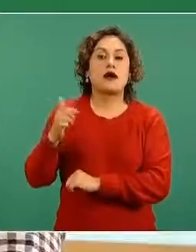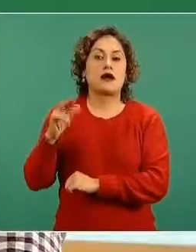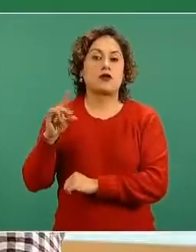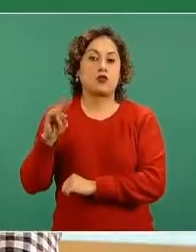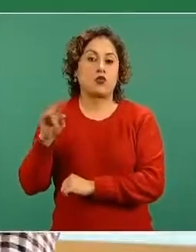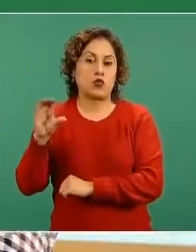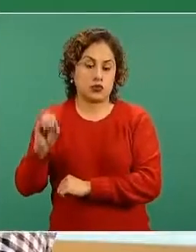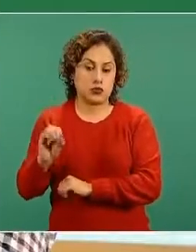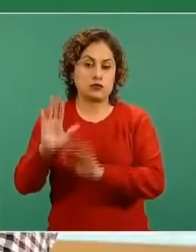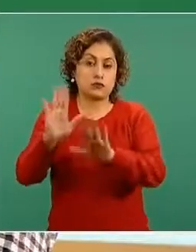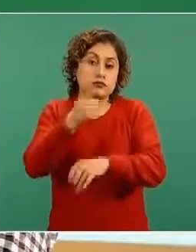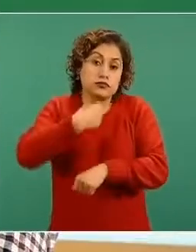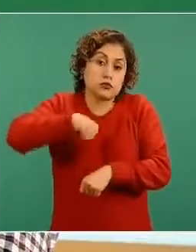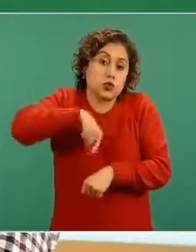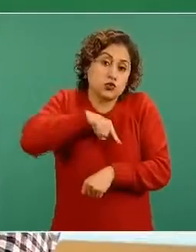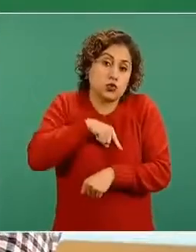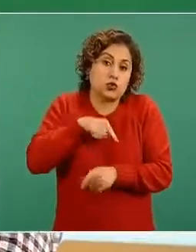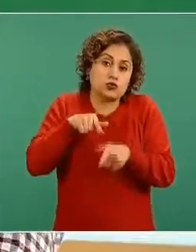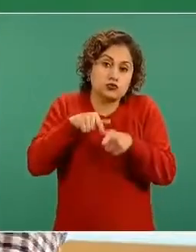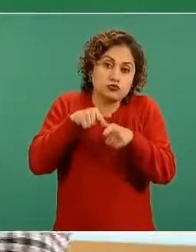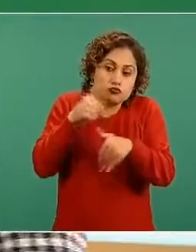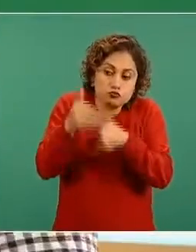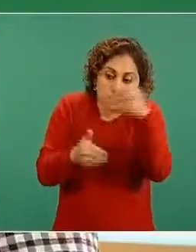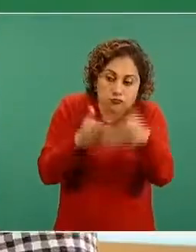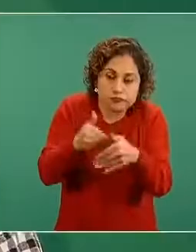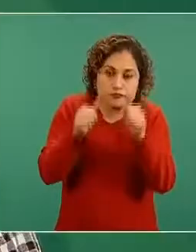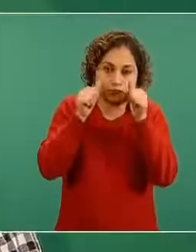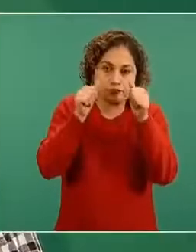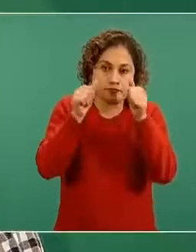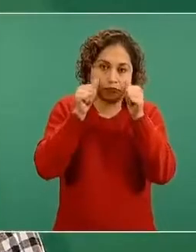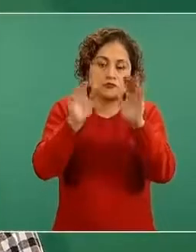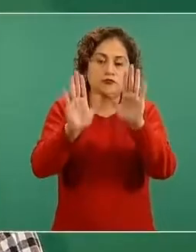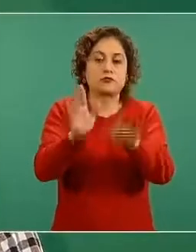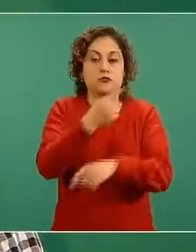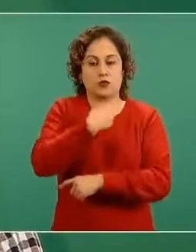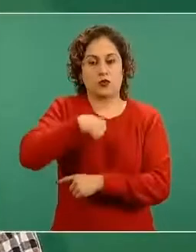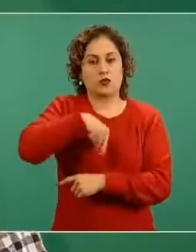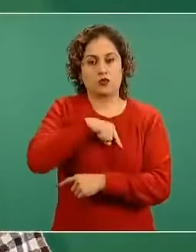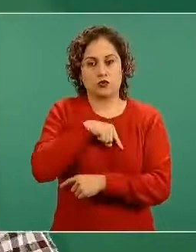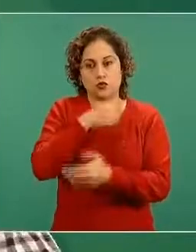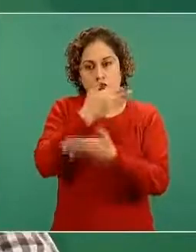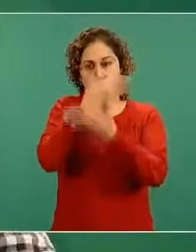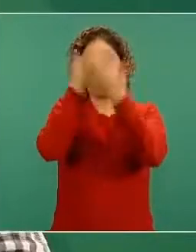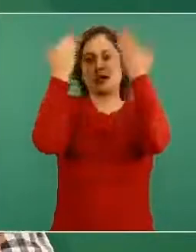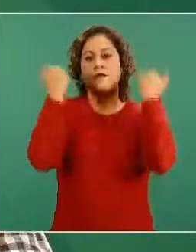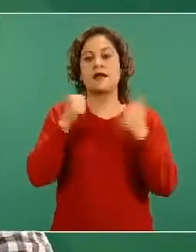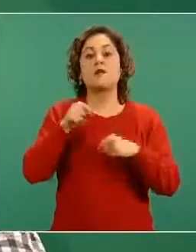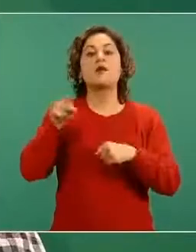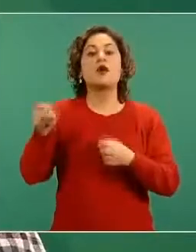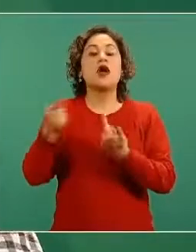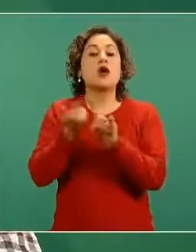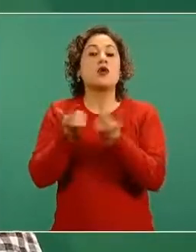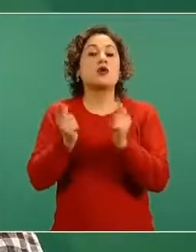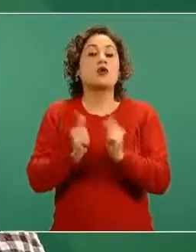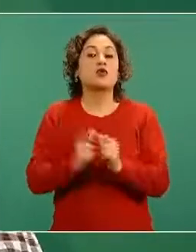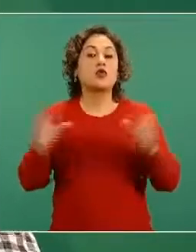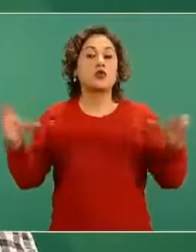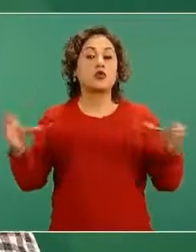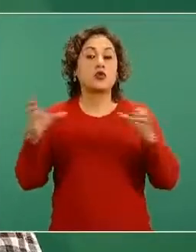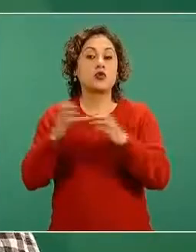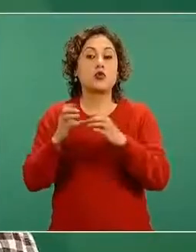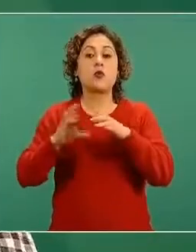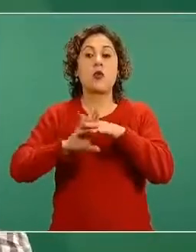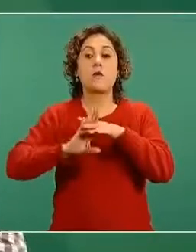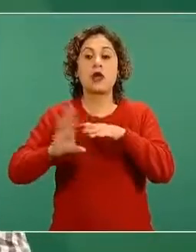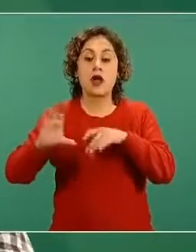caravana. Desconocemos los otros elementos, si en un momento dado pudieran desmotivar a que continúe la